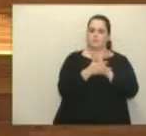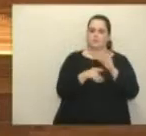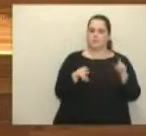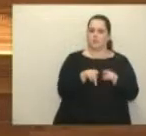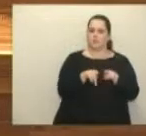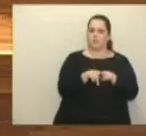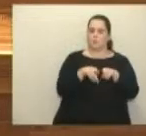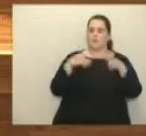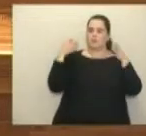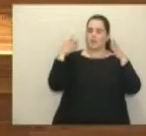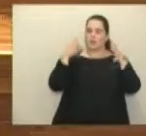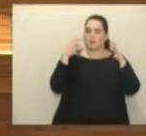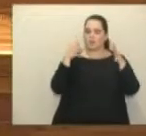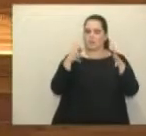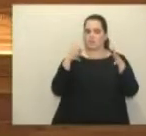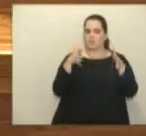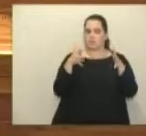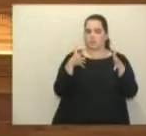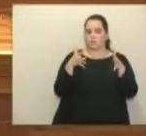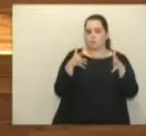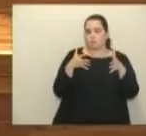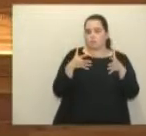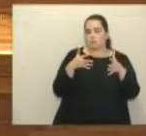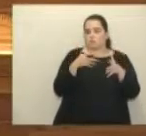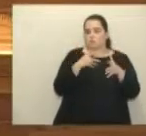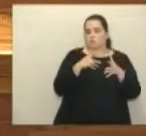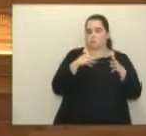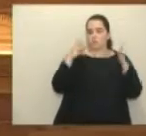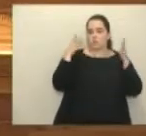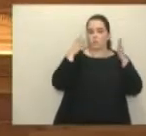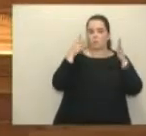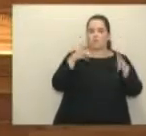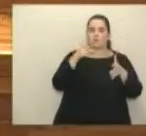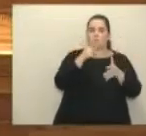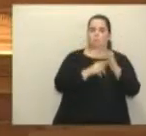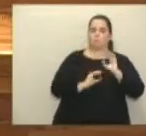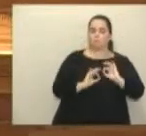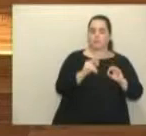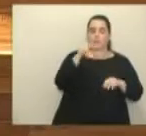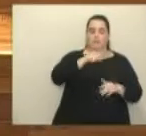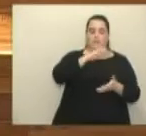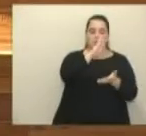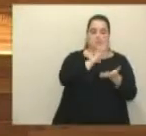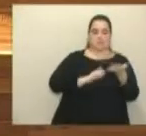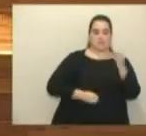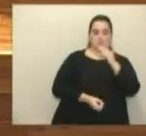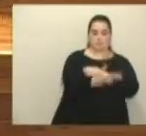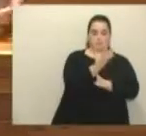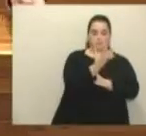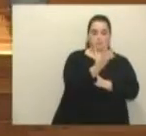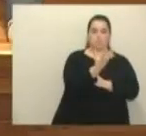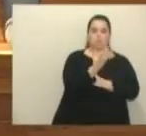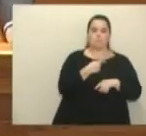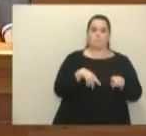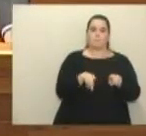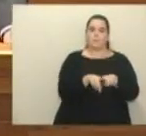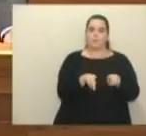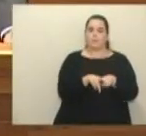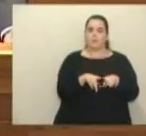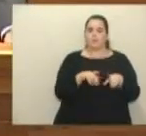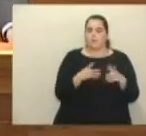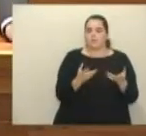recomendación sustancial. Una recomendación sustancial. Ha salido reiteradamente ese dictamen aquí y se trata de